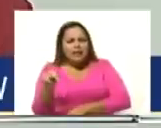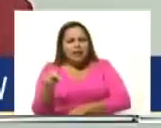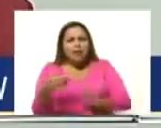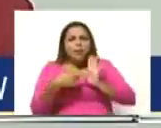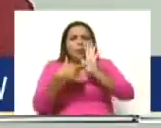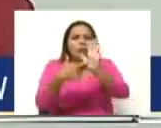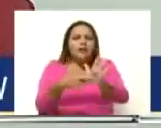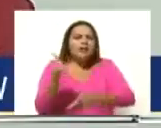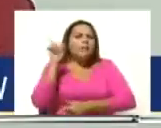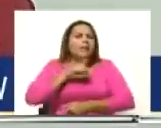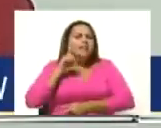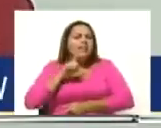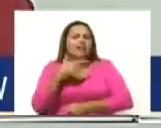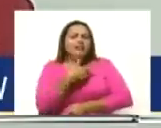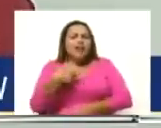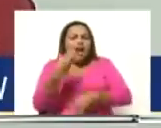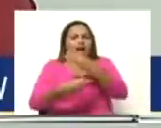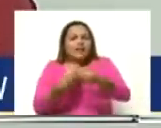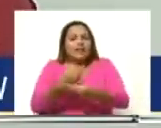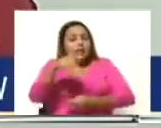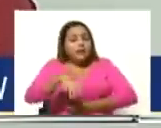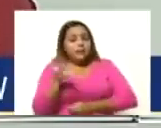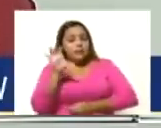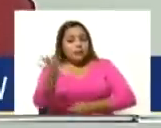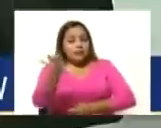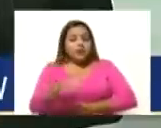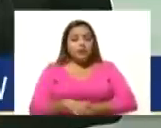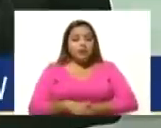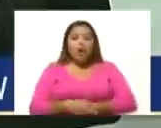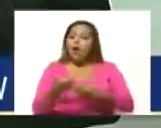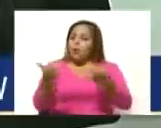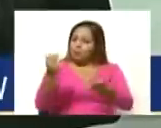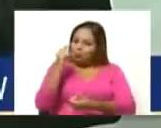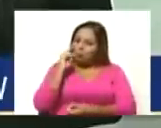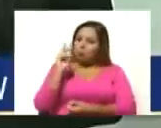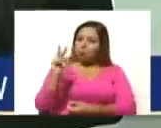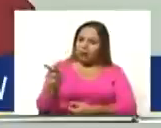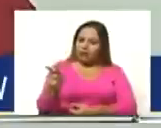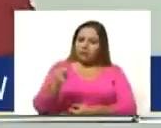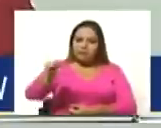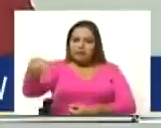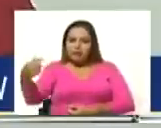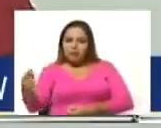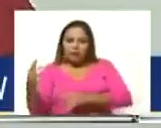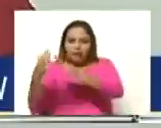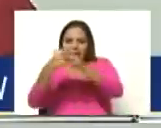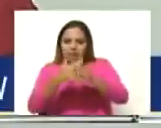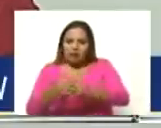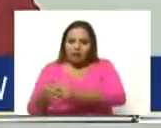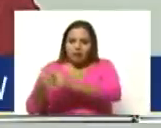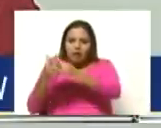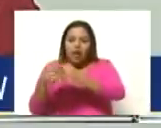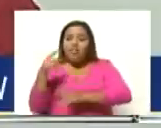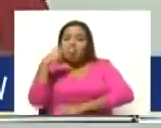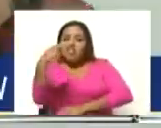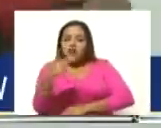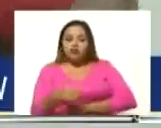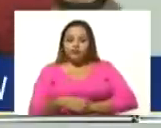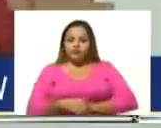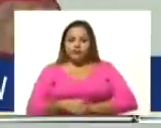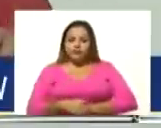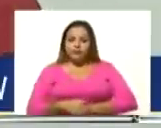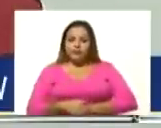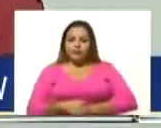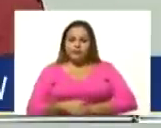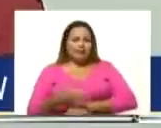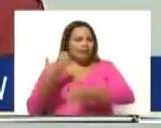país. Y ahora tú ves que después que Estados Unidos dijo lo que